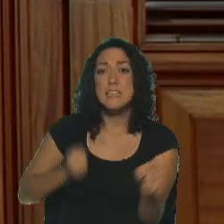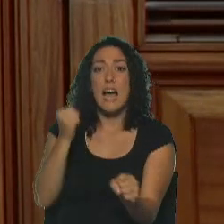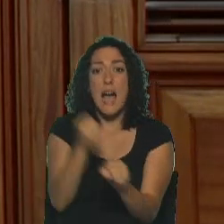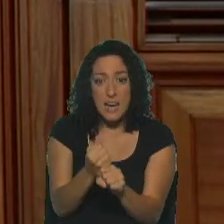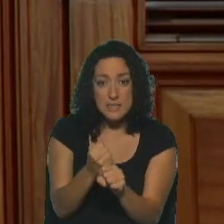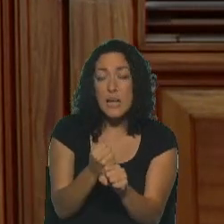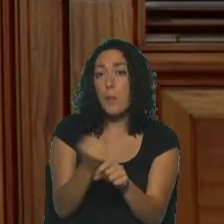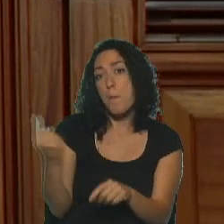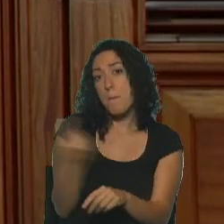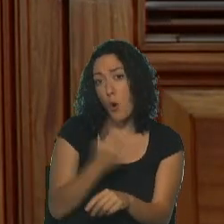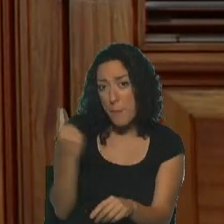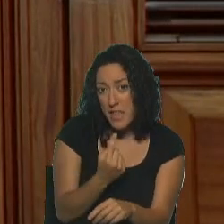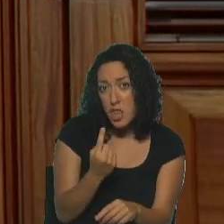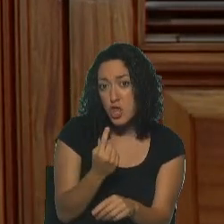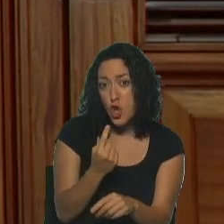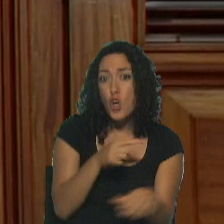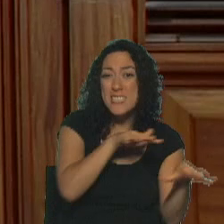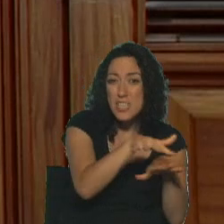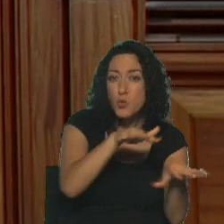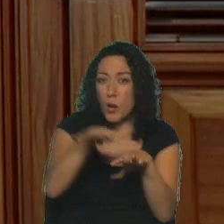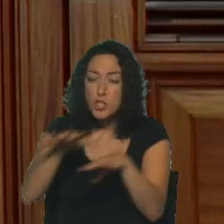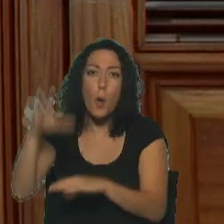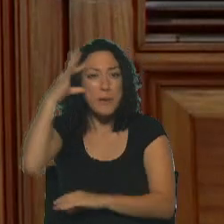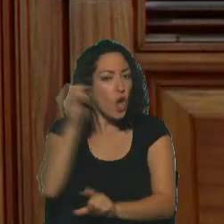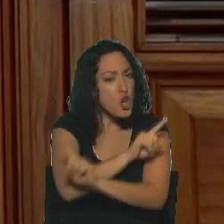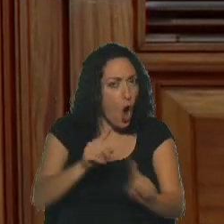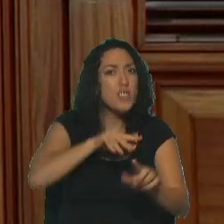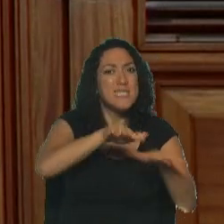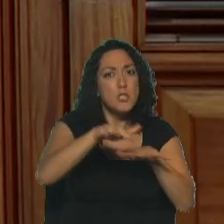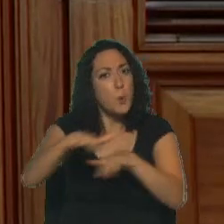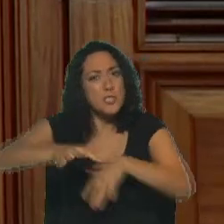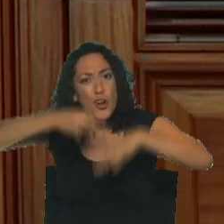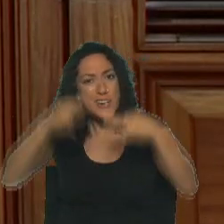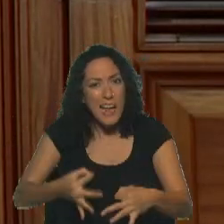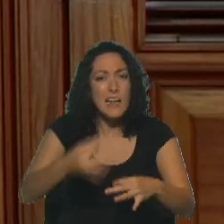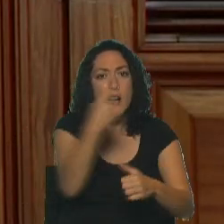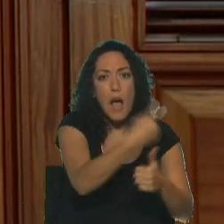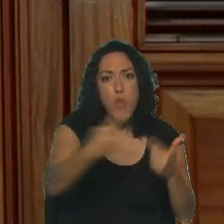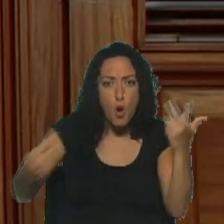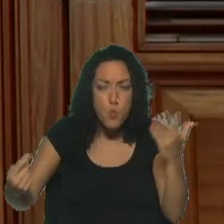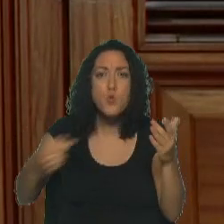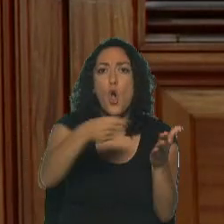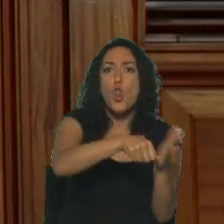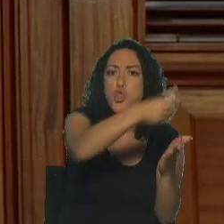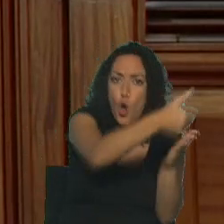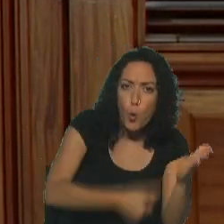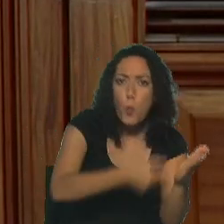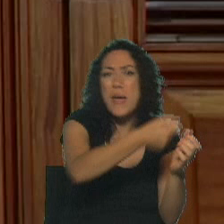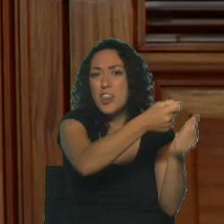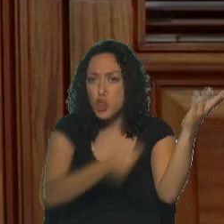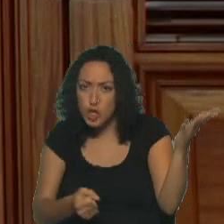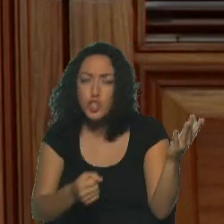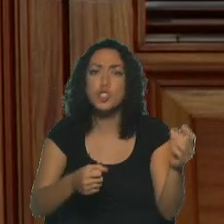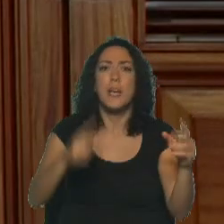replicar cada uno de los hechos, no de las opiniones, cada uno de los hechos, de los documentos, de las